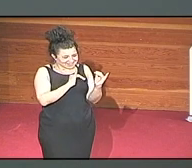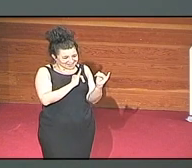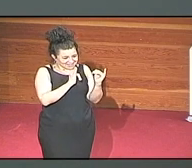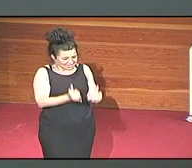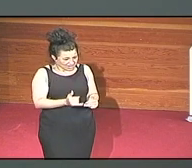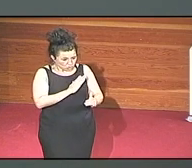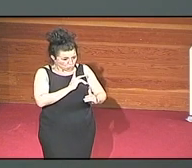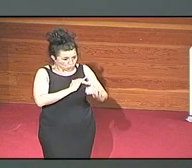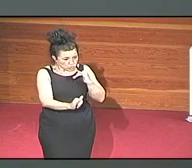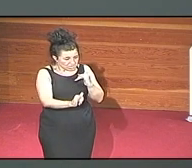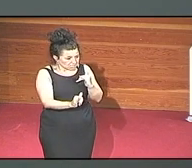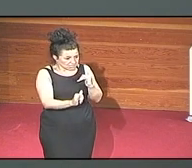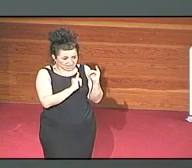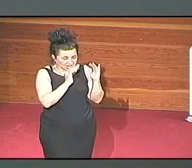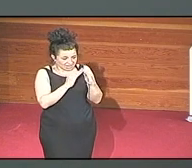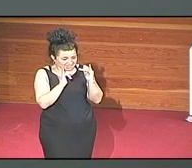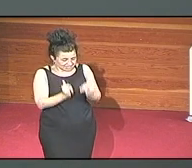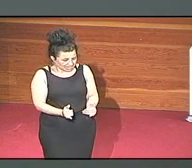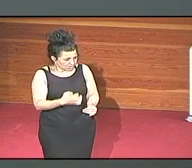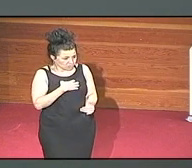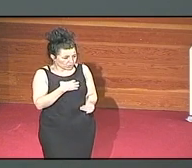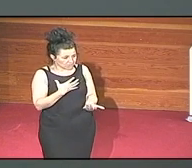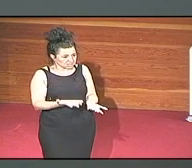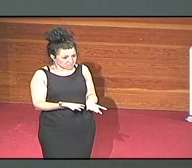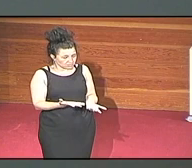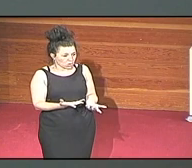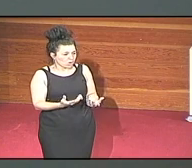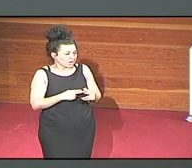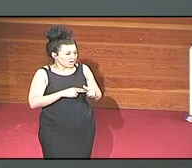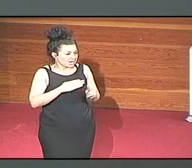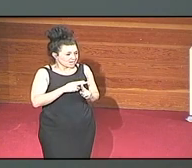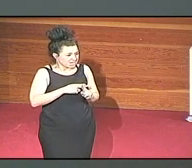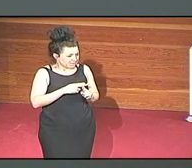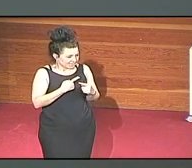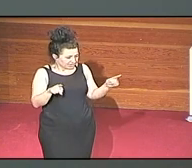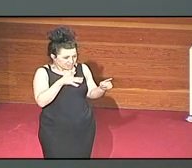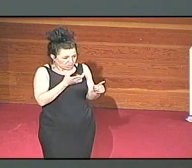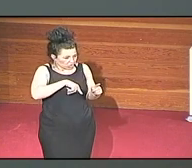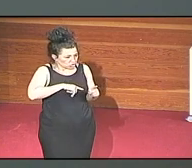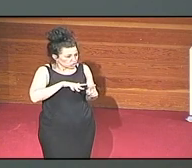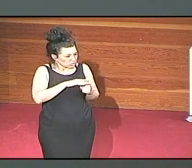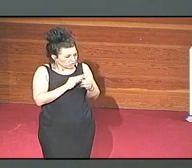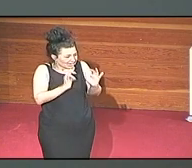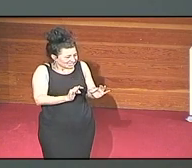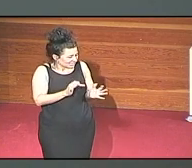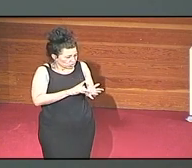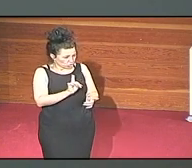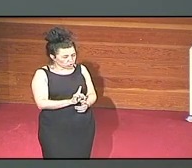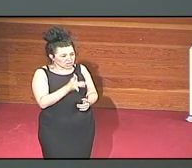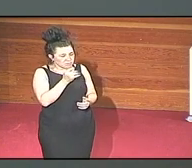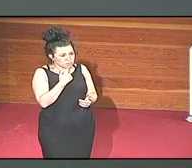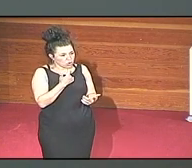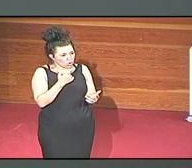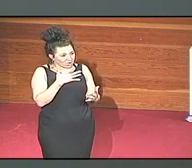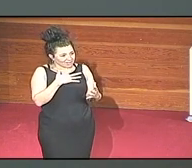oyes por suerte no al mismo nivel porque no vivimos estas situaciones pero creo que crear un puente y crear una cierta empatía